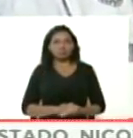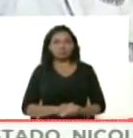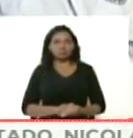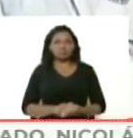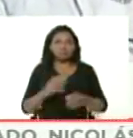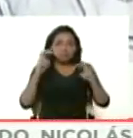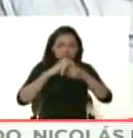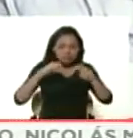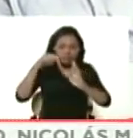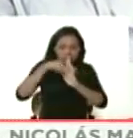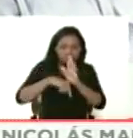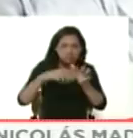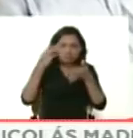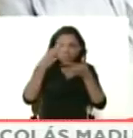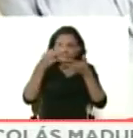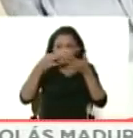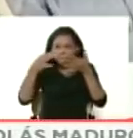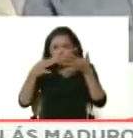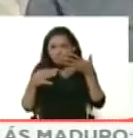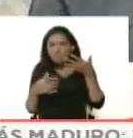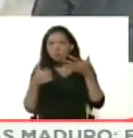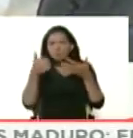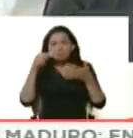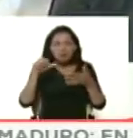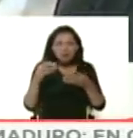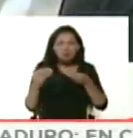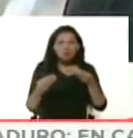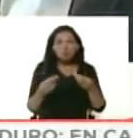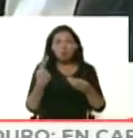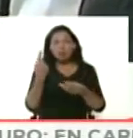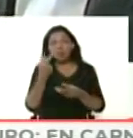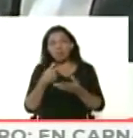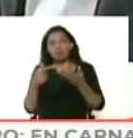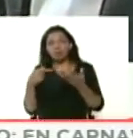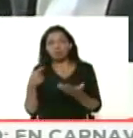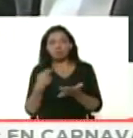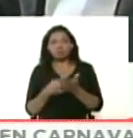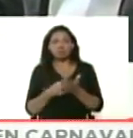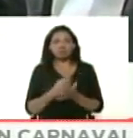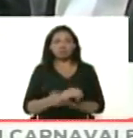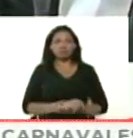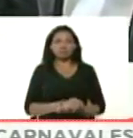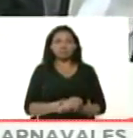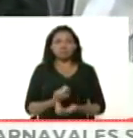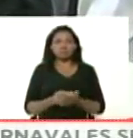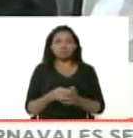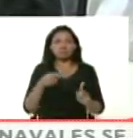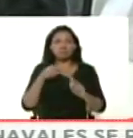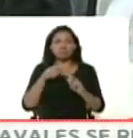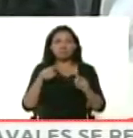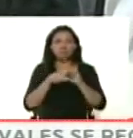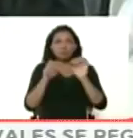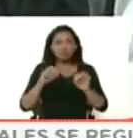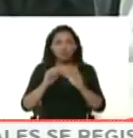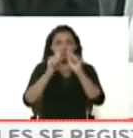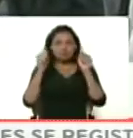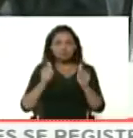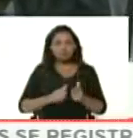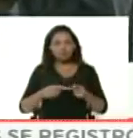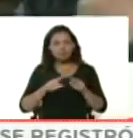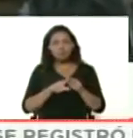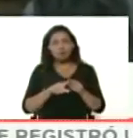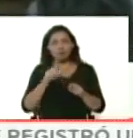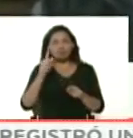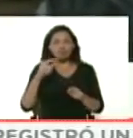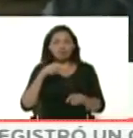Revisen bien los datos y los recursos. Y el financiamiento directo, bueno, a través del sistema de financiamiento que